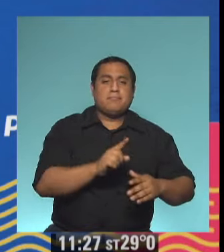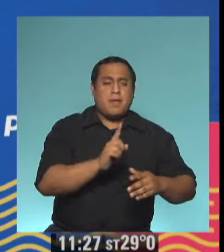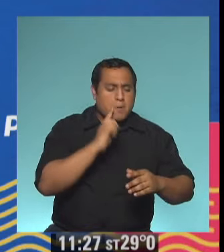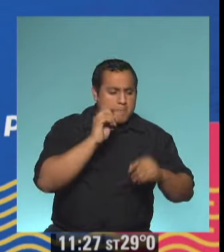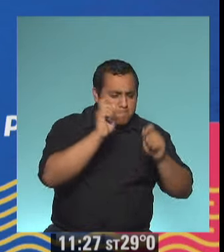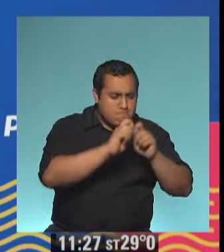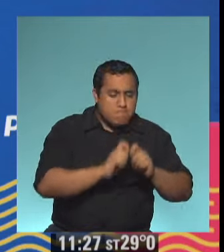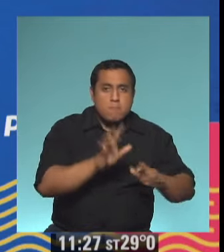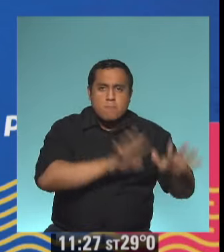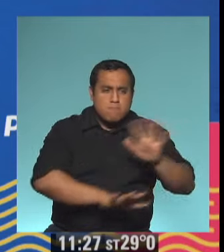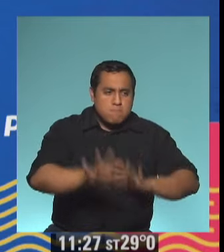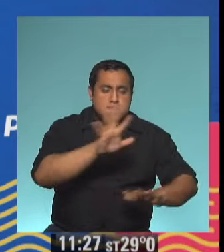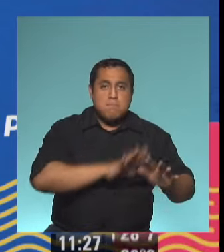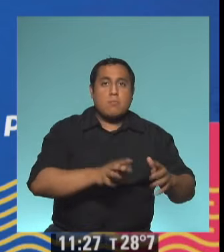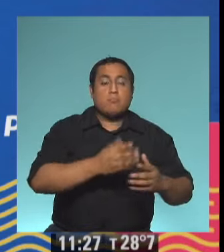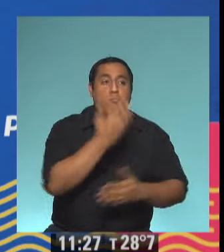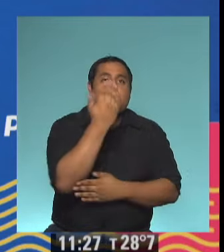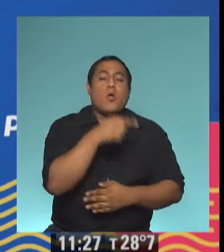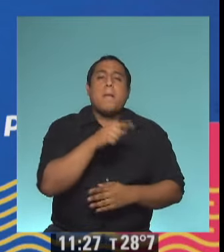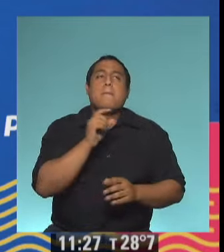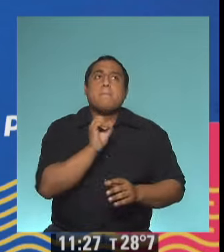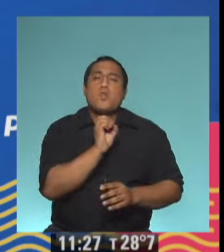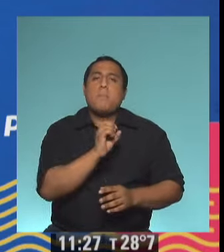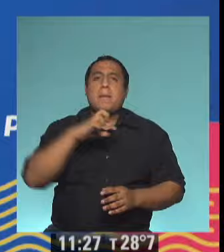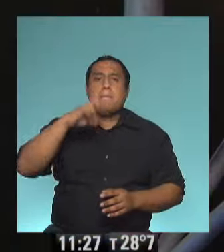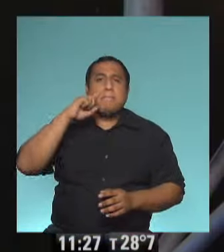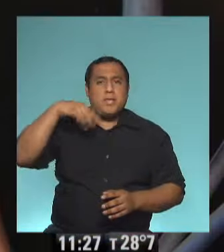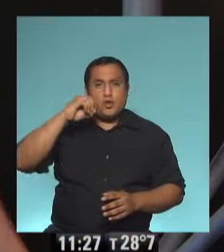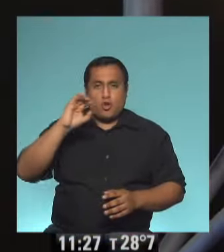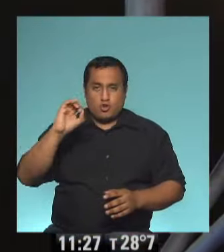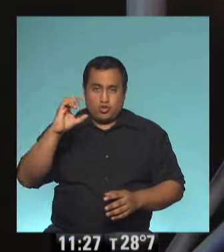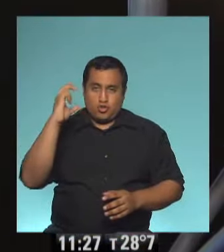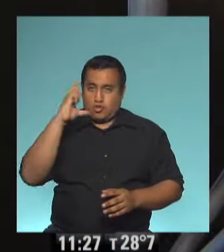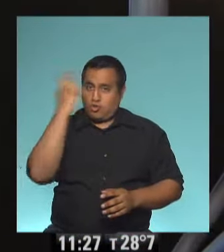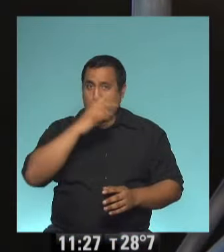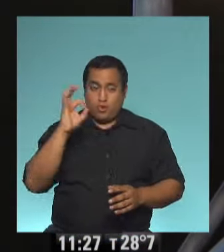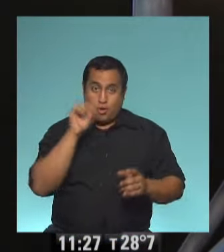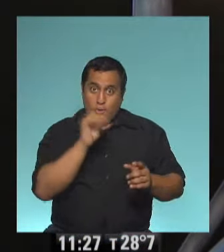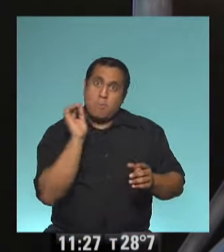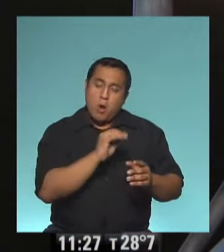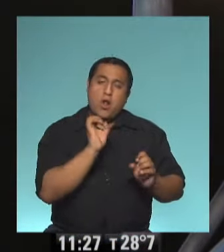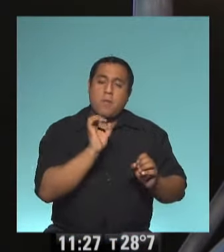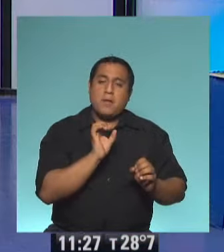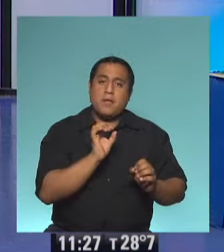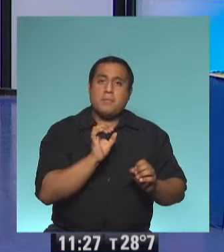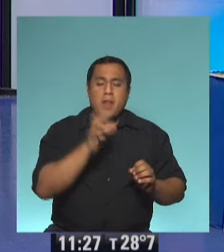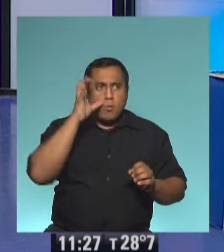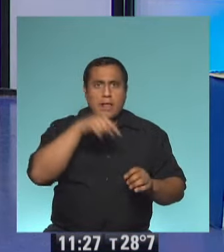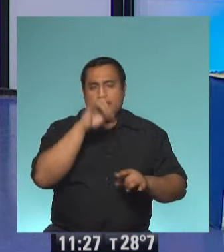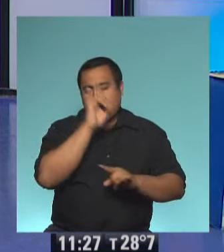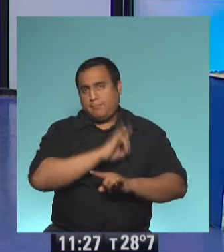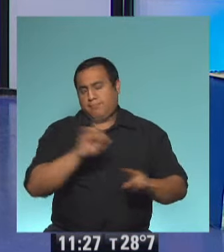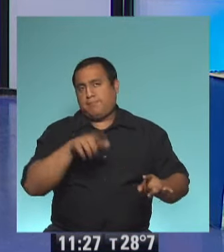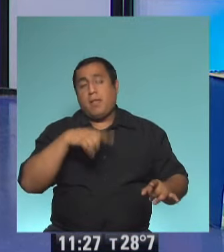le pone el nombre de Pinocho. Primeras travesuras del muñeco. ¿Se acuerdan de las primeras travesuras? Sí, que en un momento se prendió fuego. Que